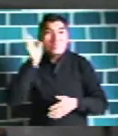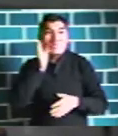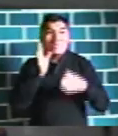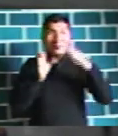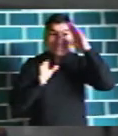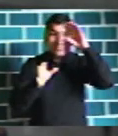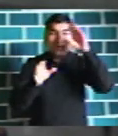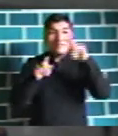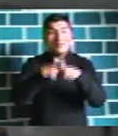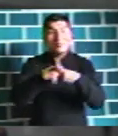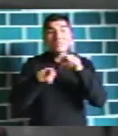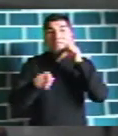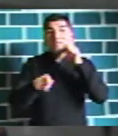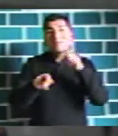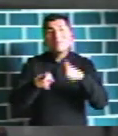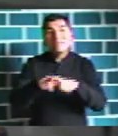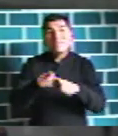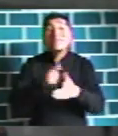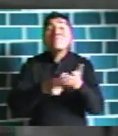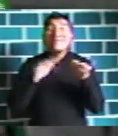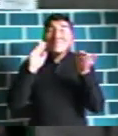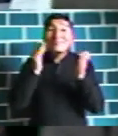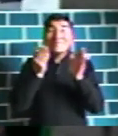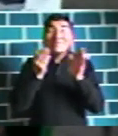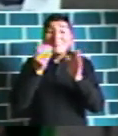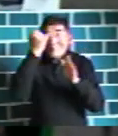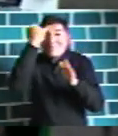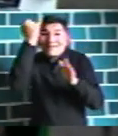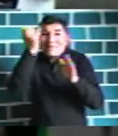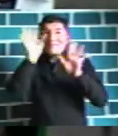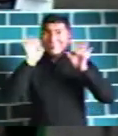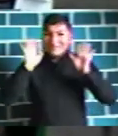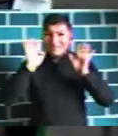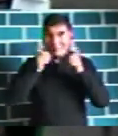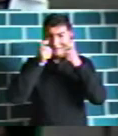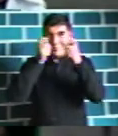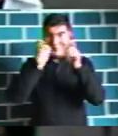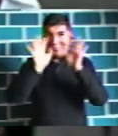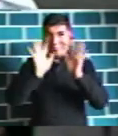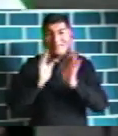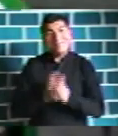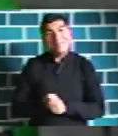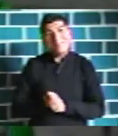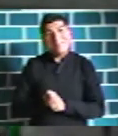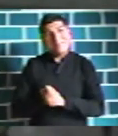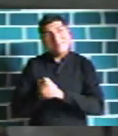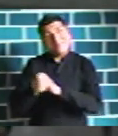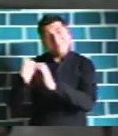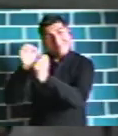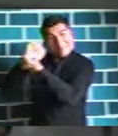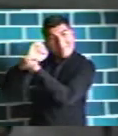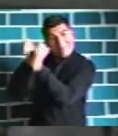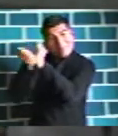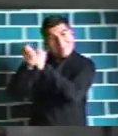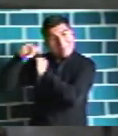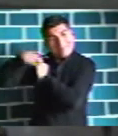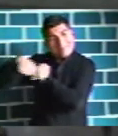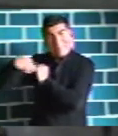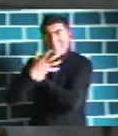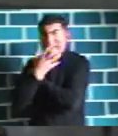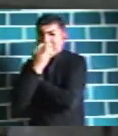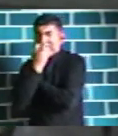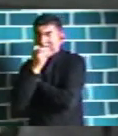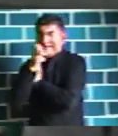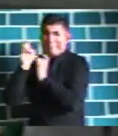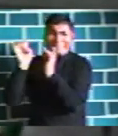hermanos que les parece sugerencia pasar de esas gestos